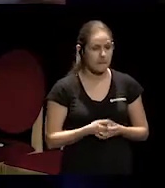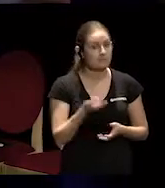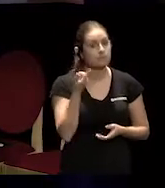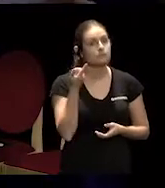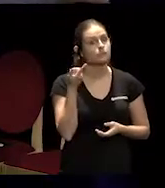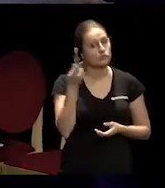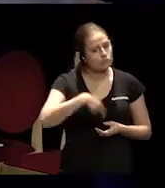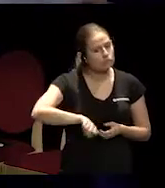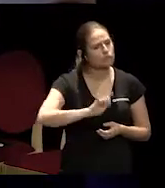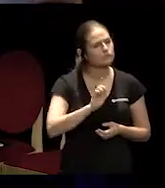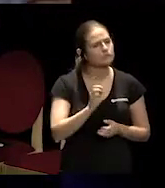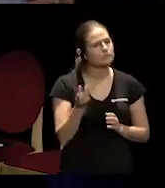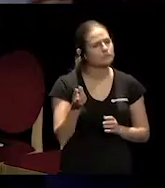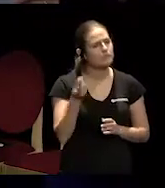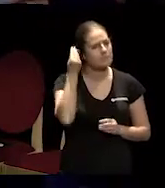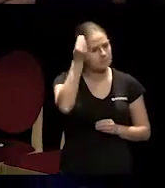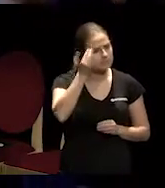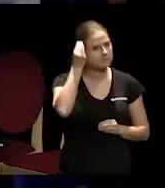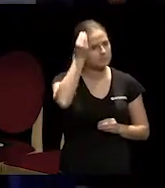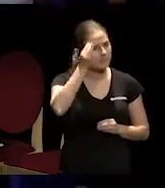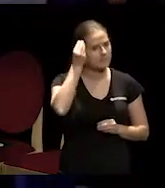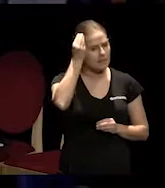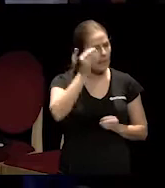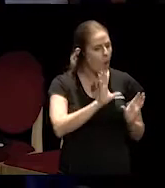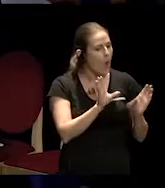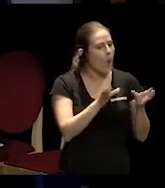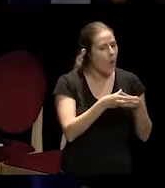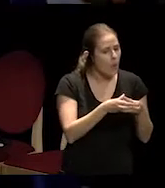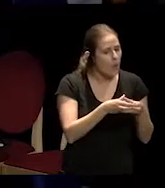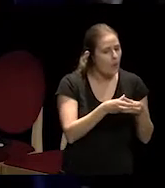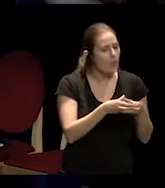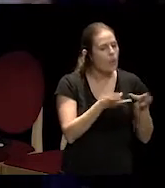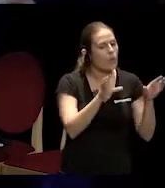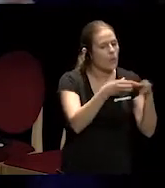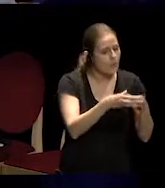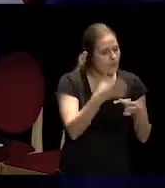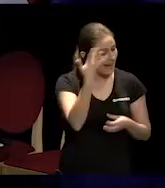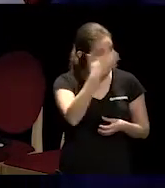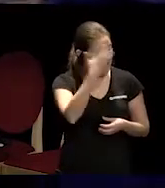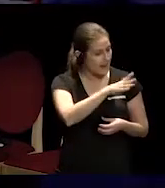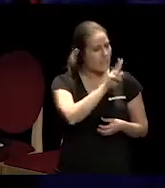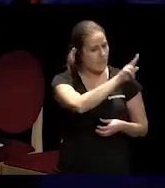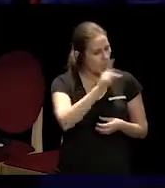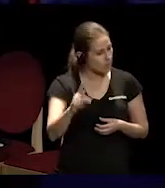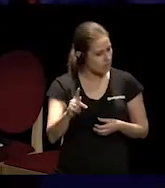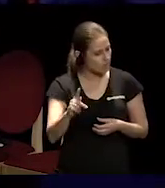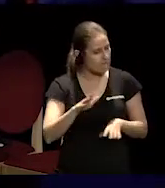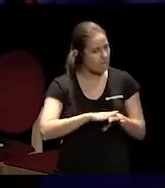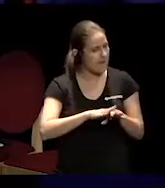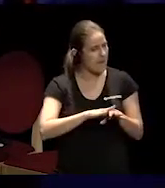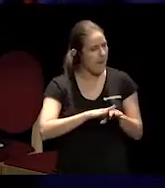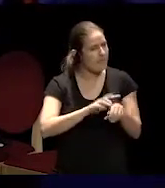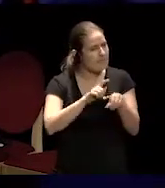establecimos ya el club de carnavales en el Reino Unido para diferentes personas de